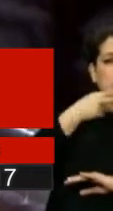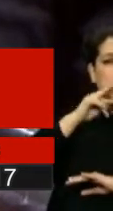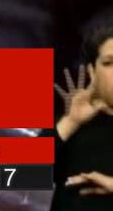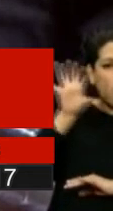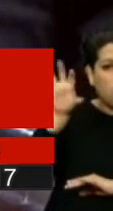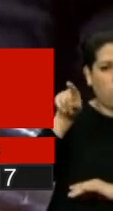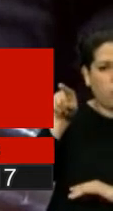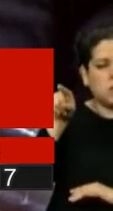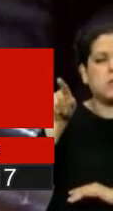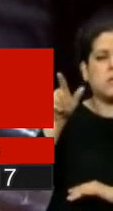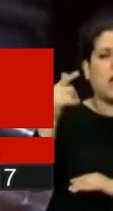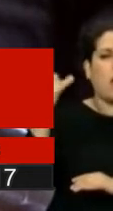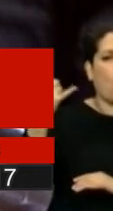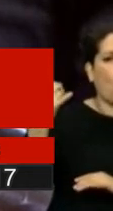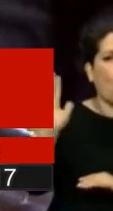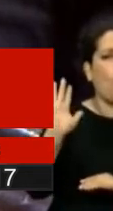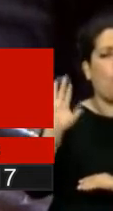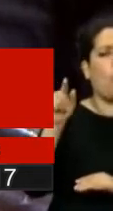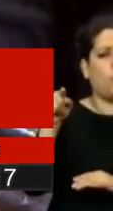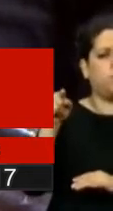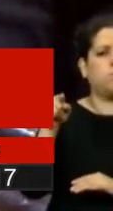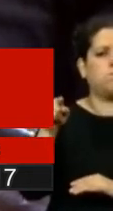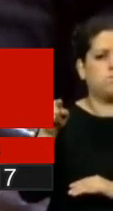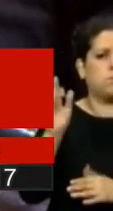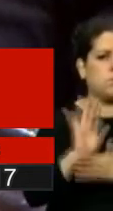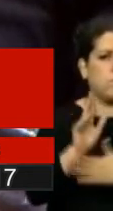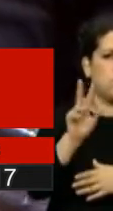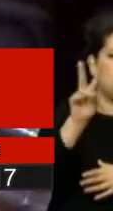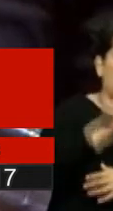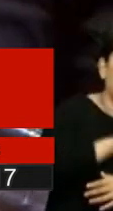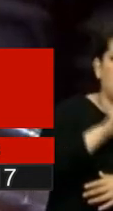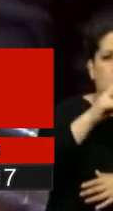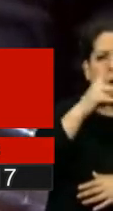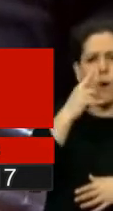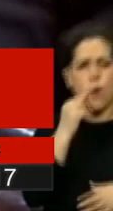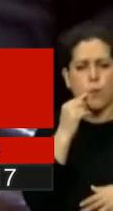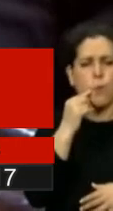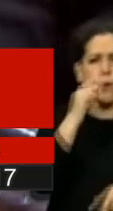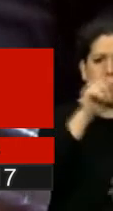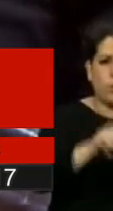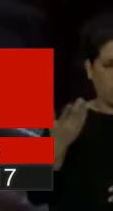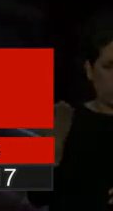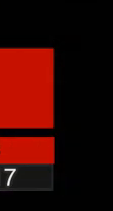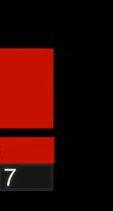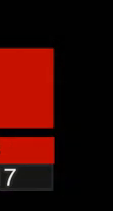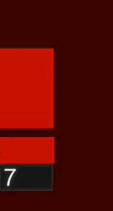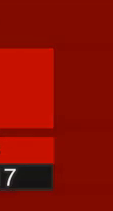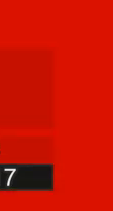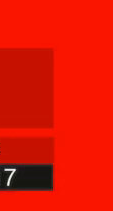y menos todavía al máximo órgano judicial como es la Corte de Justicia, ¿no?